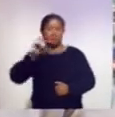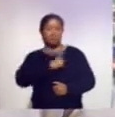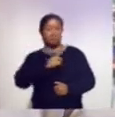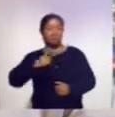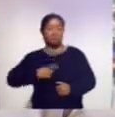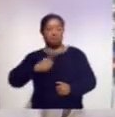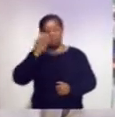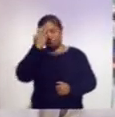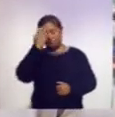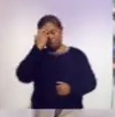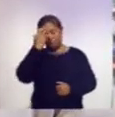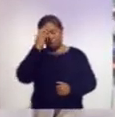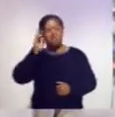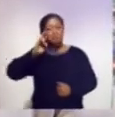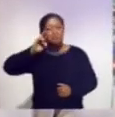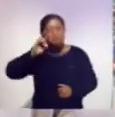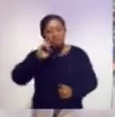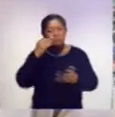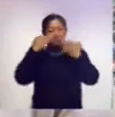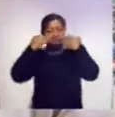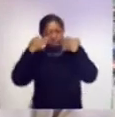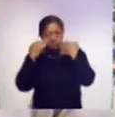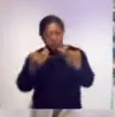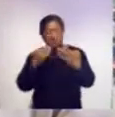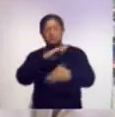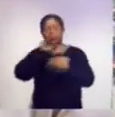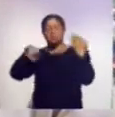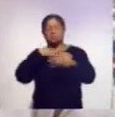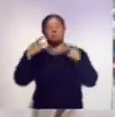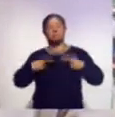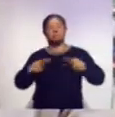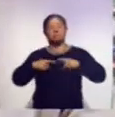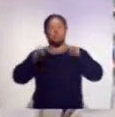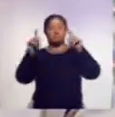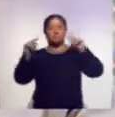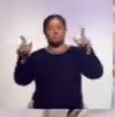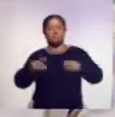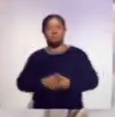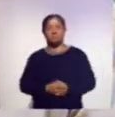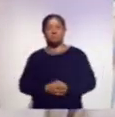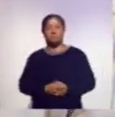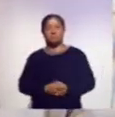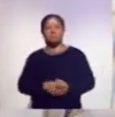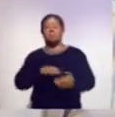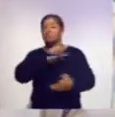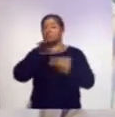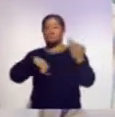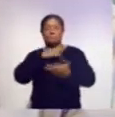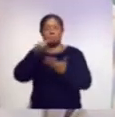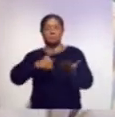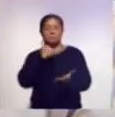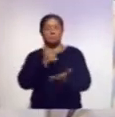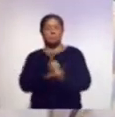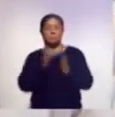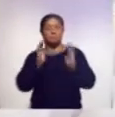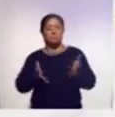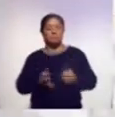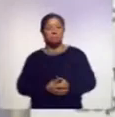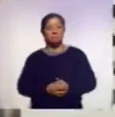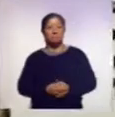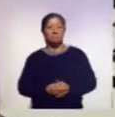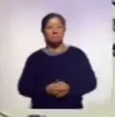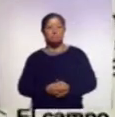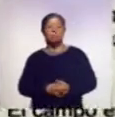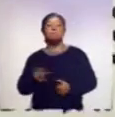conocer, que debieran ver todos los tlaxcaltecas que amamos a la ciudad y desde luego nuestros